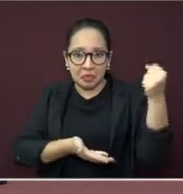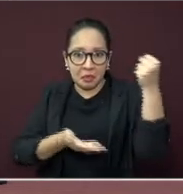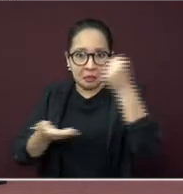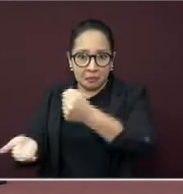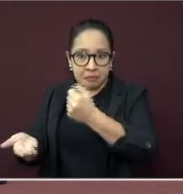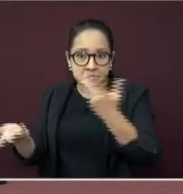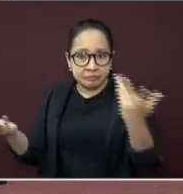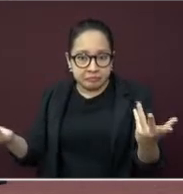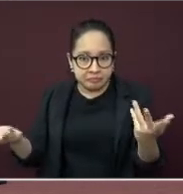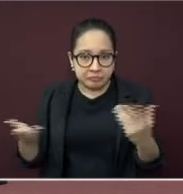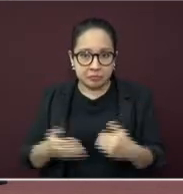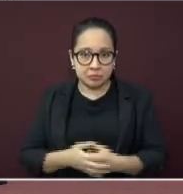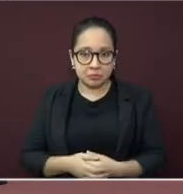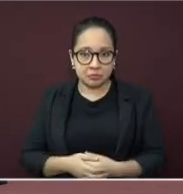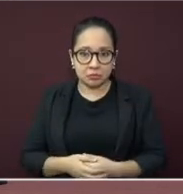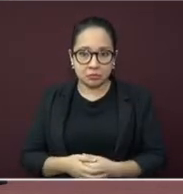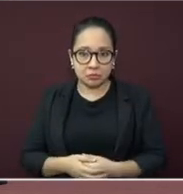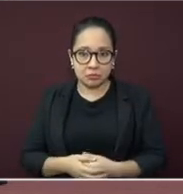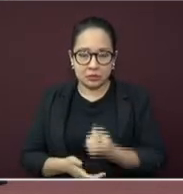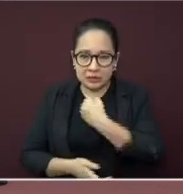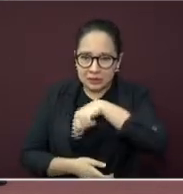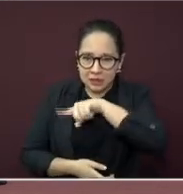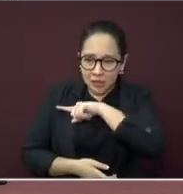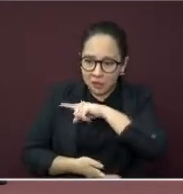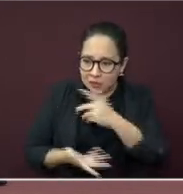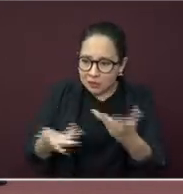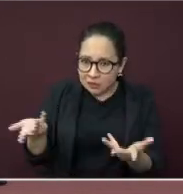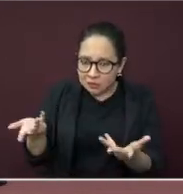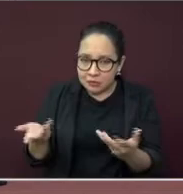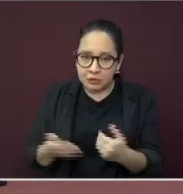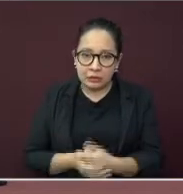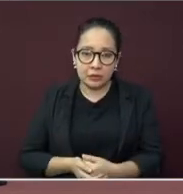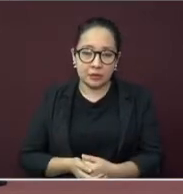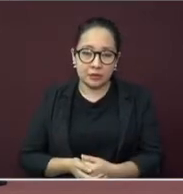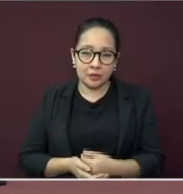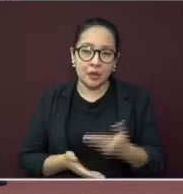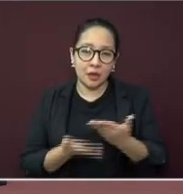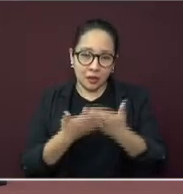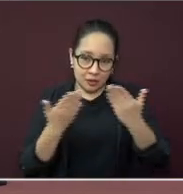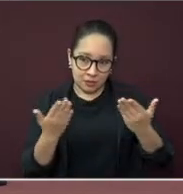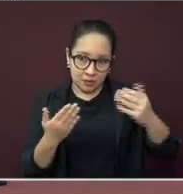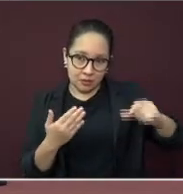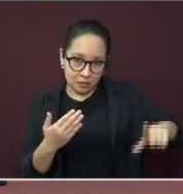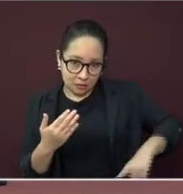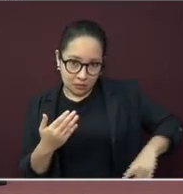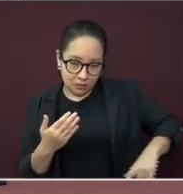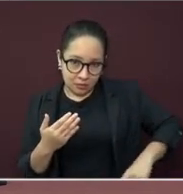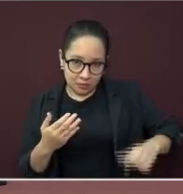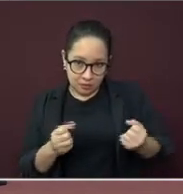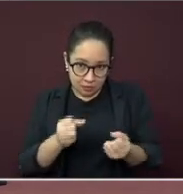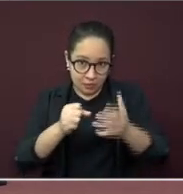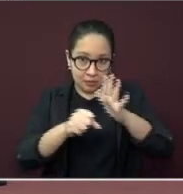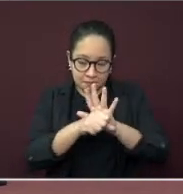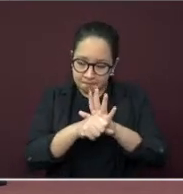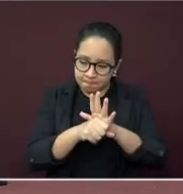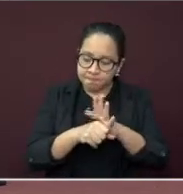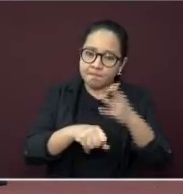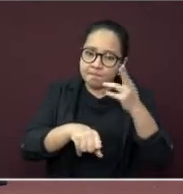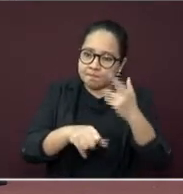les interesó la salud de la región y fue precisamente en esta administración que la